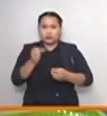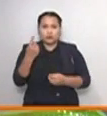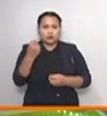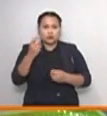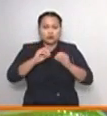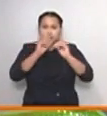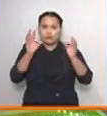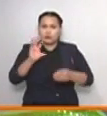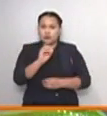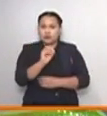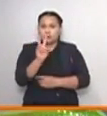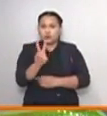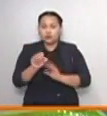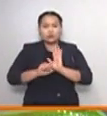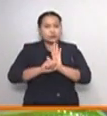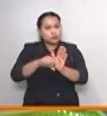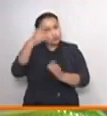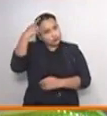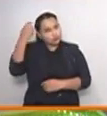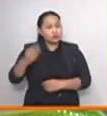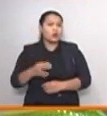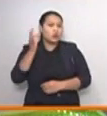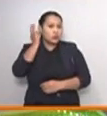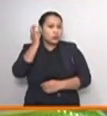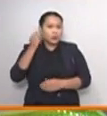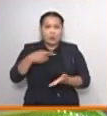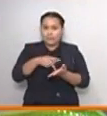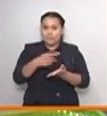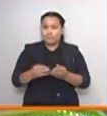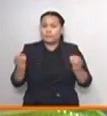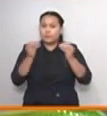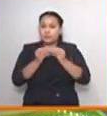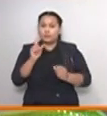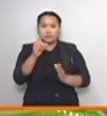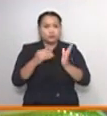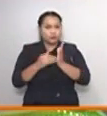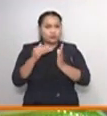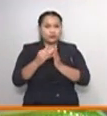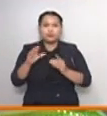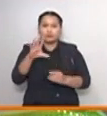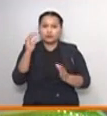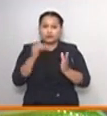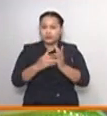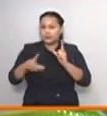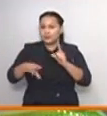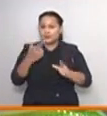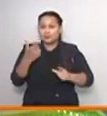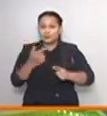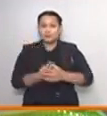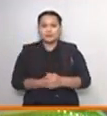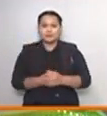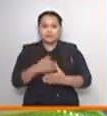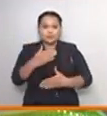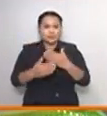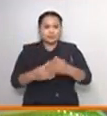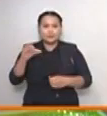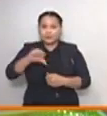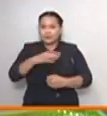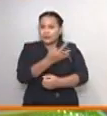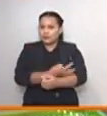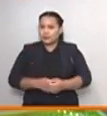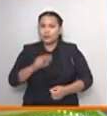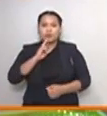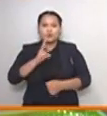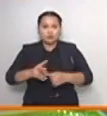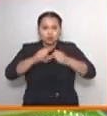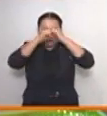su símbolo de sueños mujer, ya que entregamos en premios más de 1.500.000 lempiras. Continuamos esta tarde haciendo de